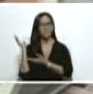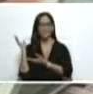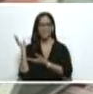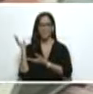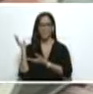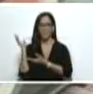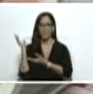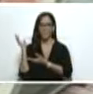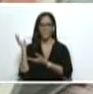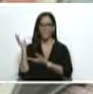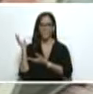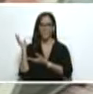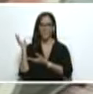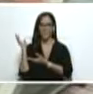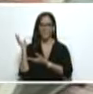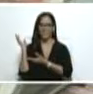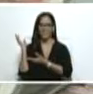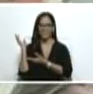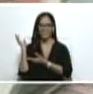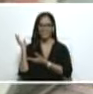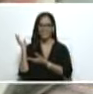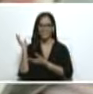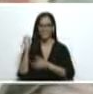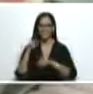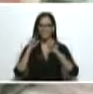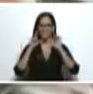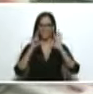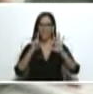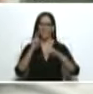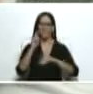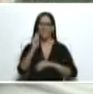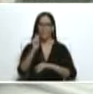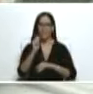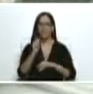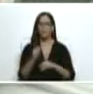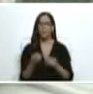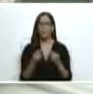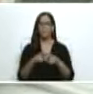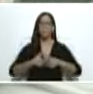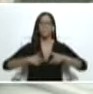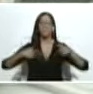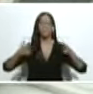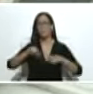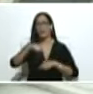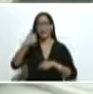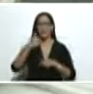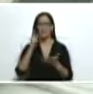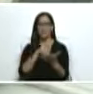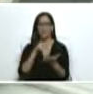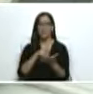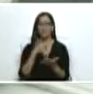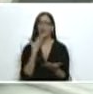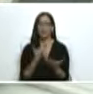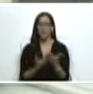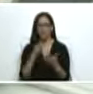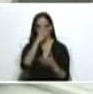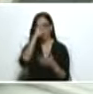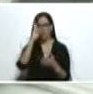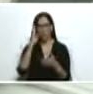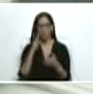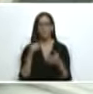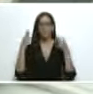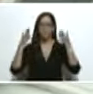La contraportada. 7T con masiva asistencia. Le agradezco a Diosdado que me haya